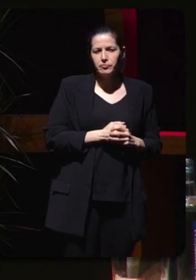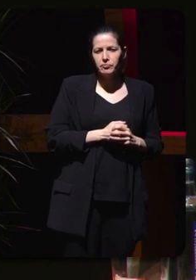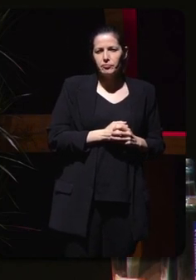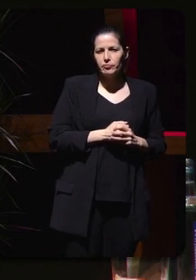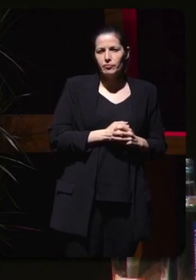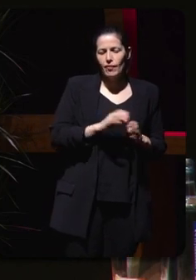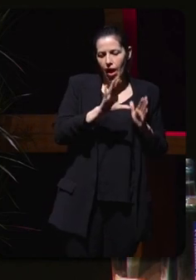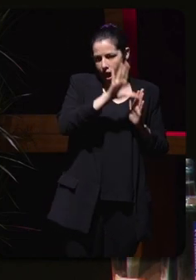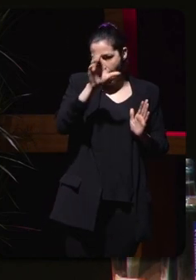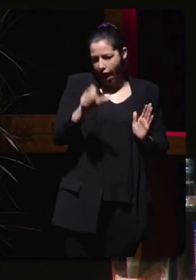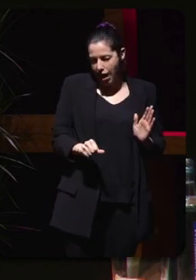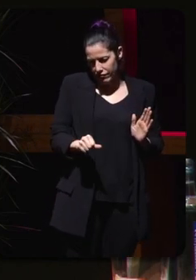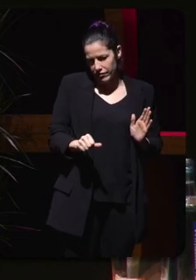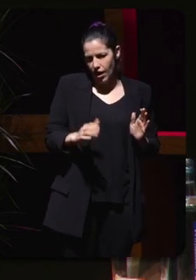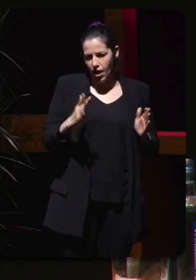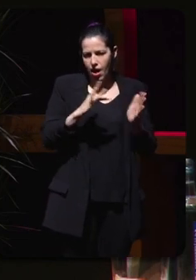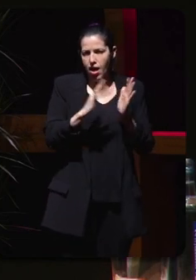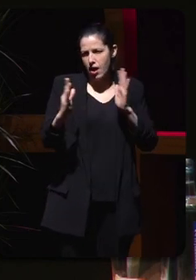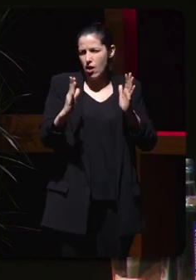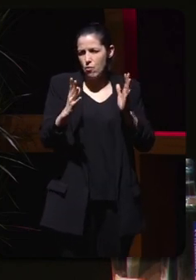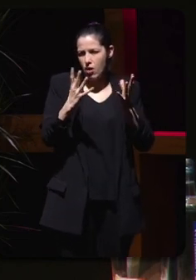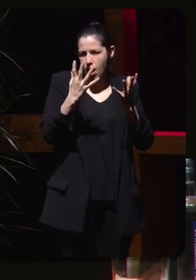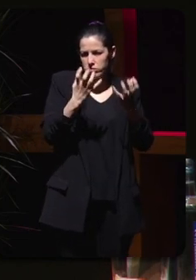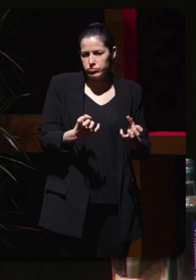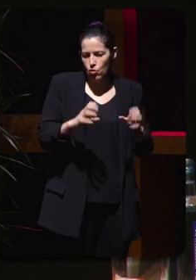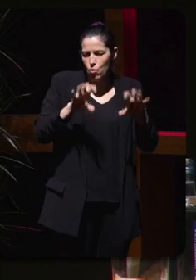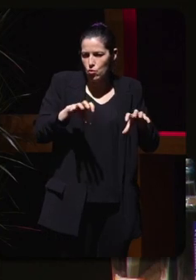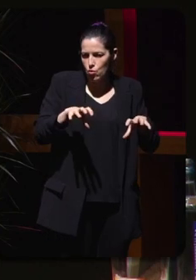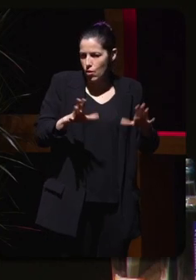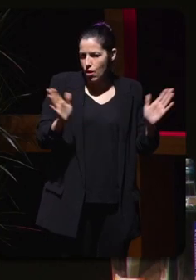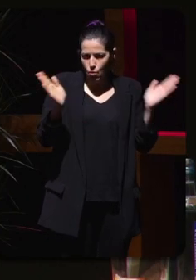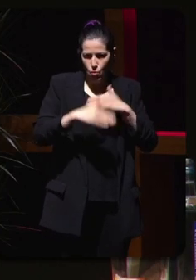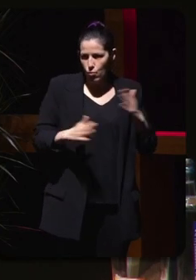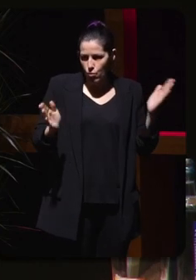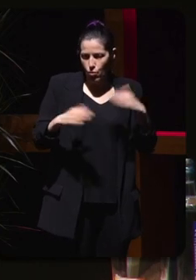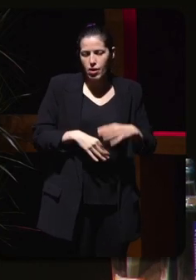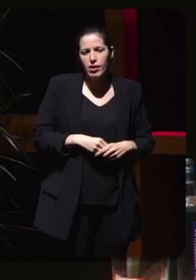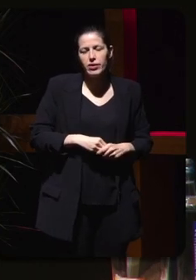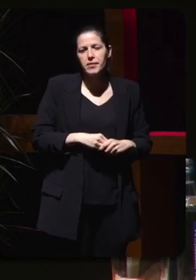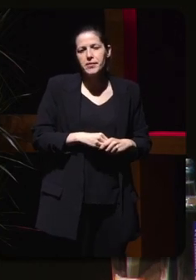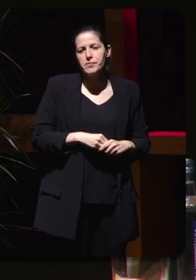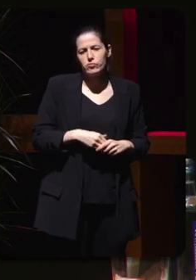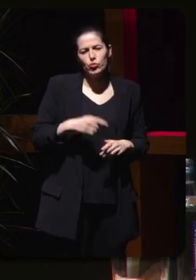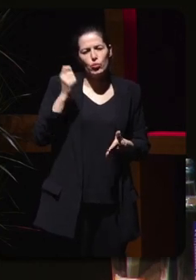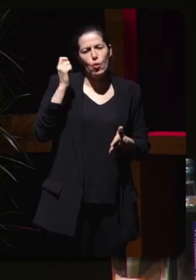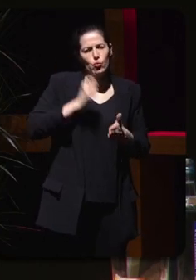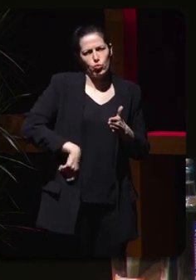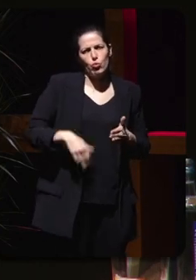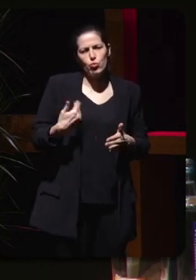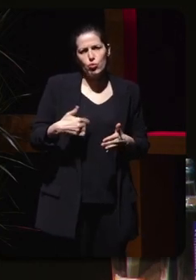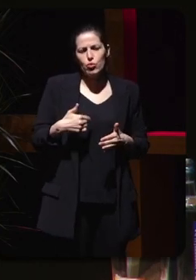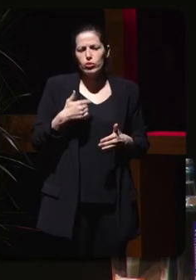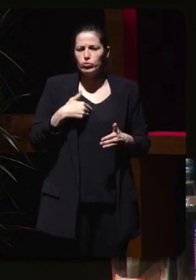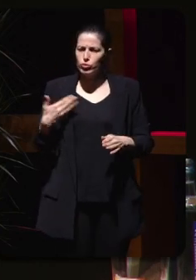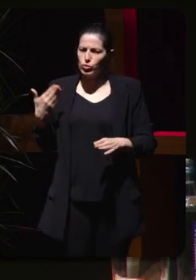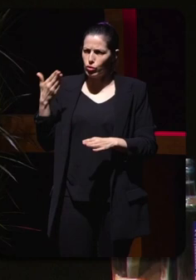entrar... Y cuando digo consigo, lo digo adrede, no es como de ponerme medalla mía, qué tal, es que fue arduo, ¿no? El conseguir que me dejaran